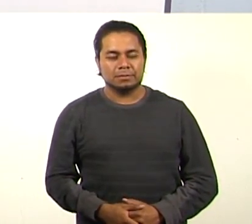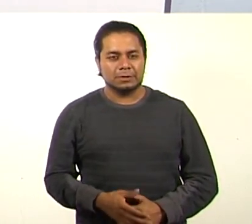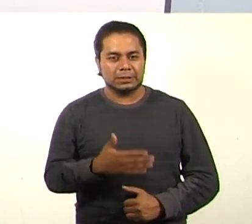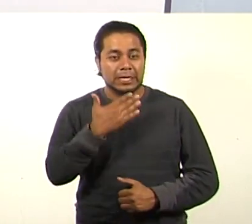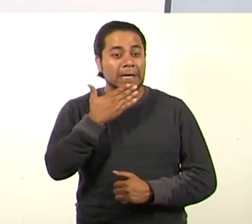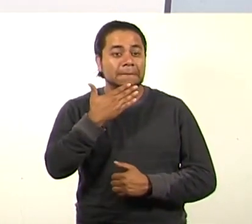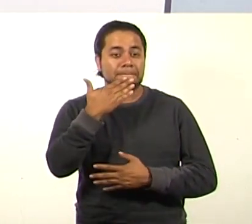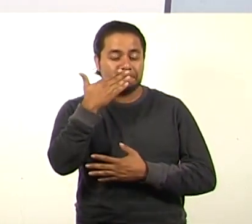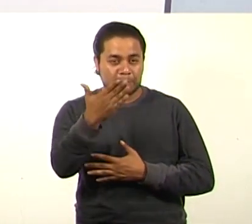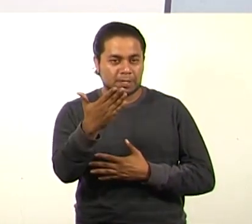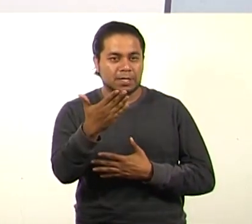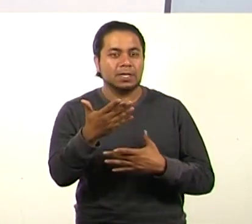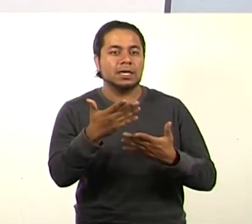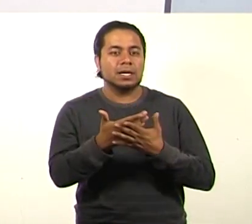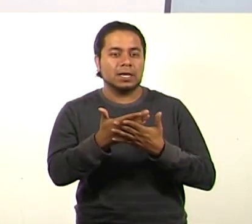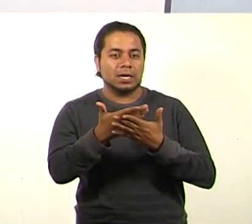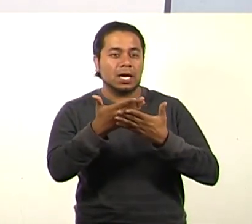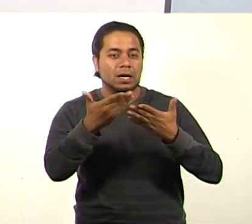Ahora,